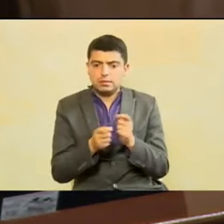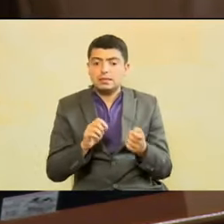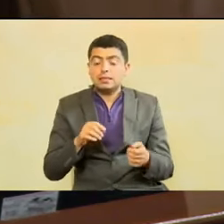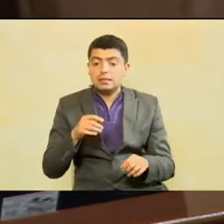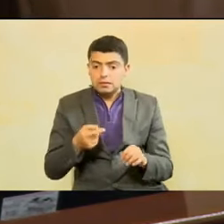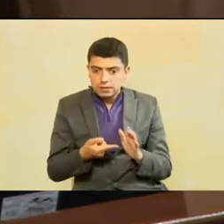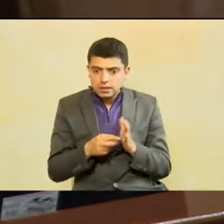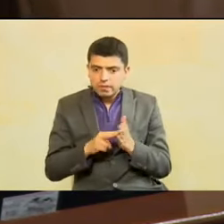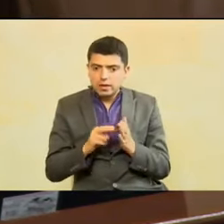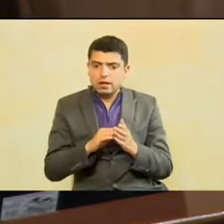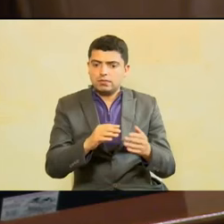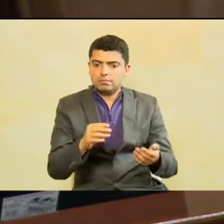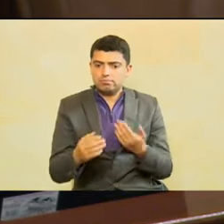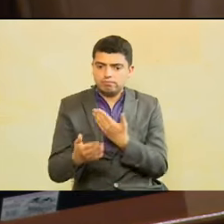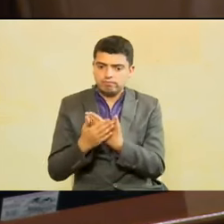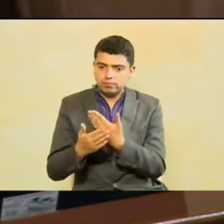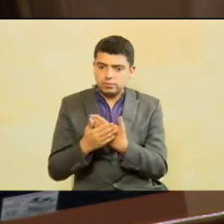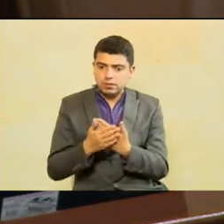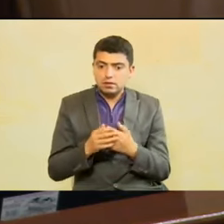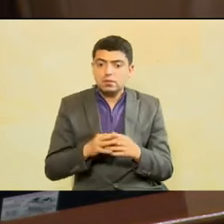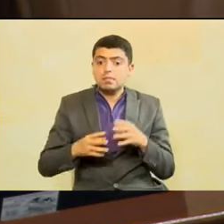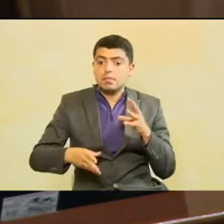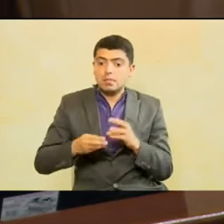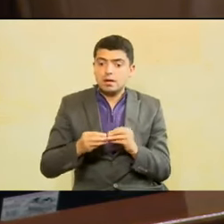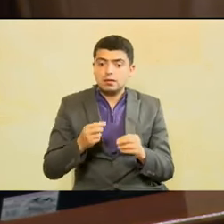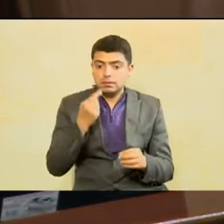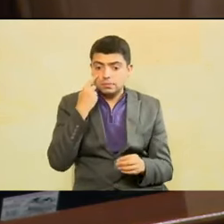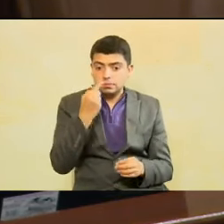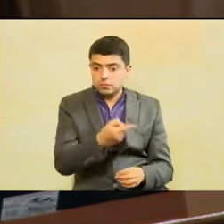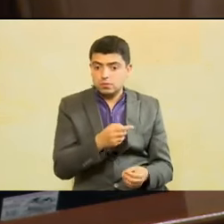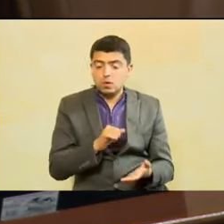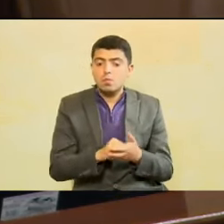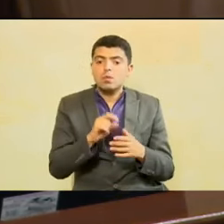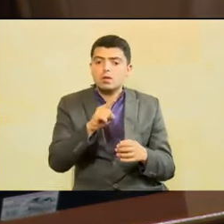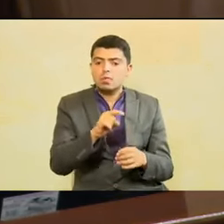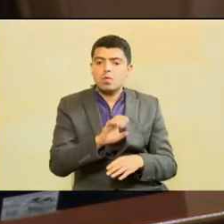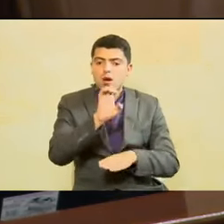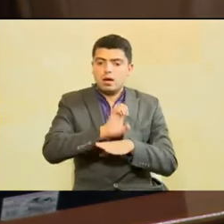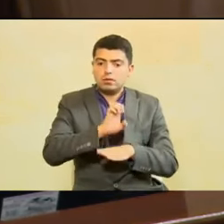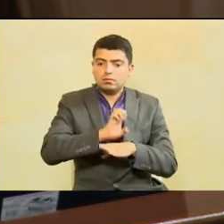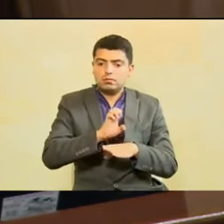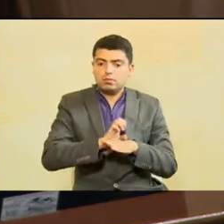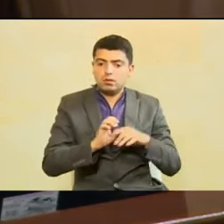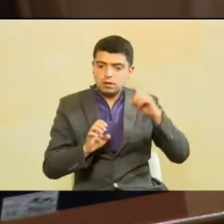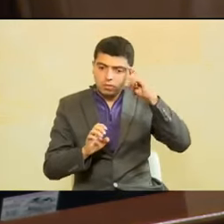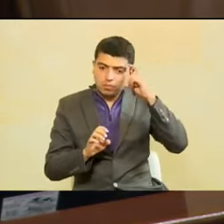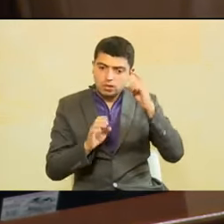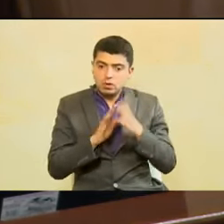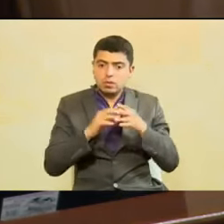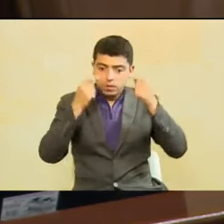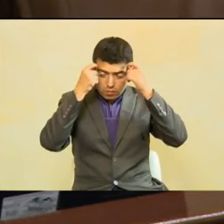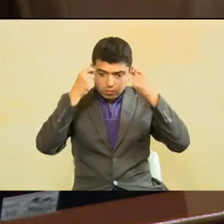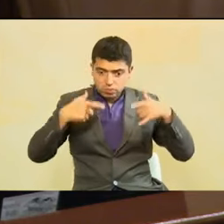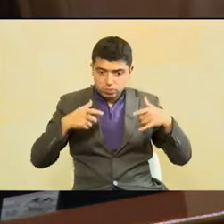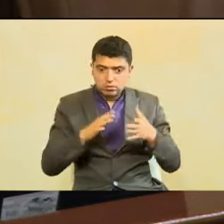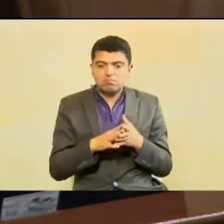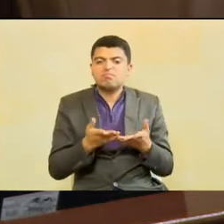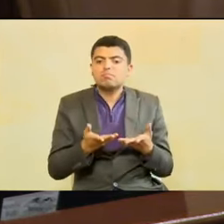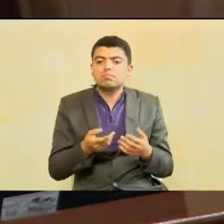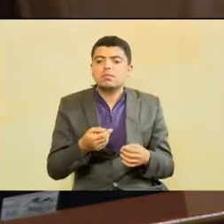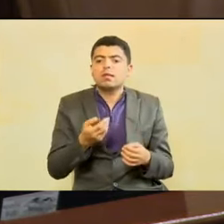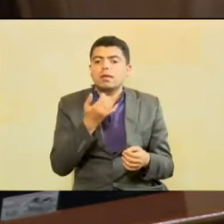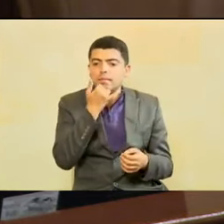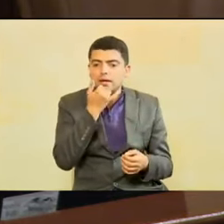condición proyecto que beneficia a un entidad pública una entidad del Estado que básicamente